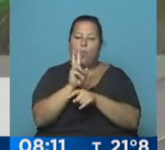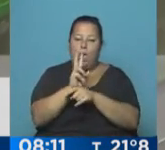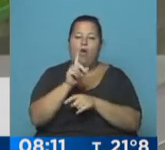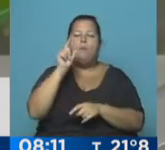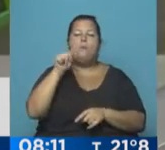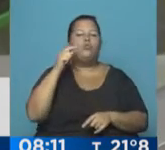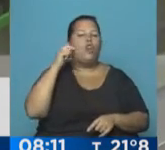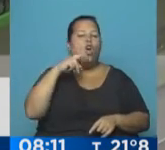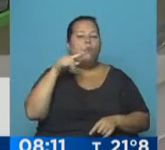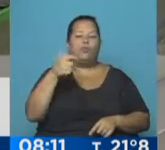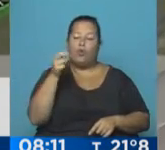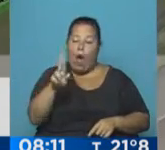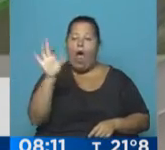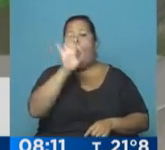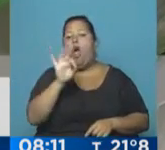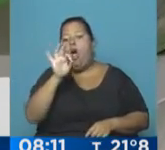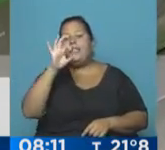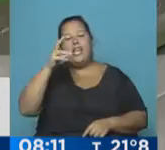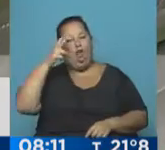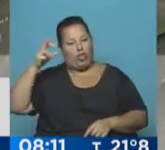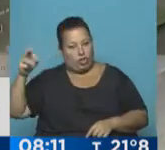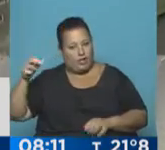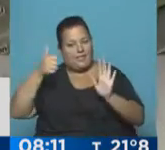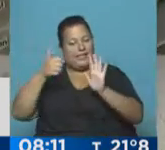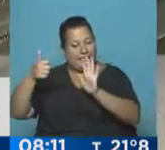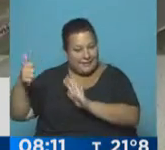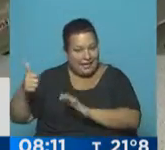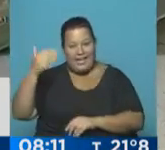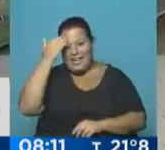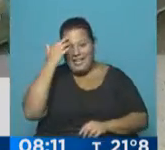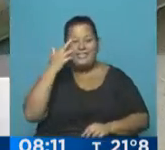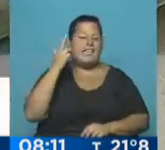www.precioscuidados.gov.ar o una 0800 666 1518.